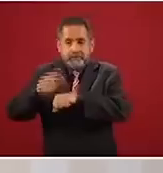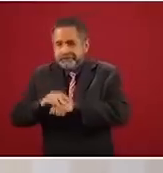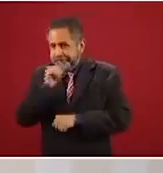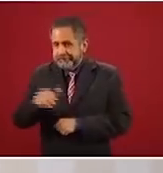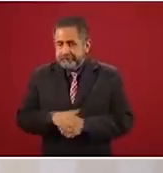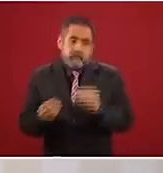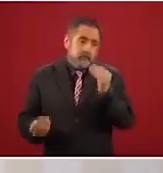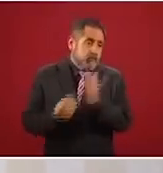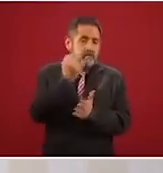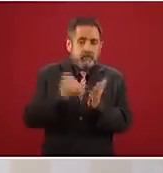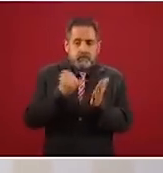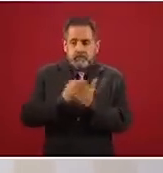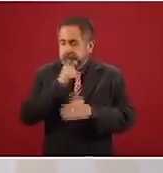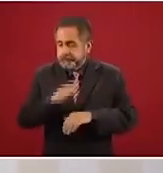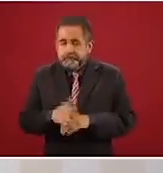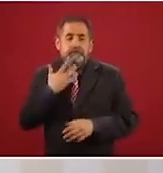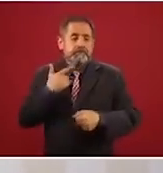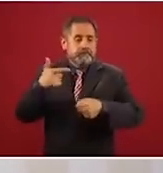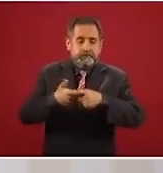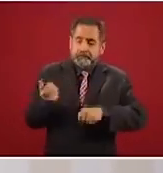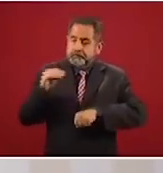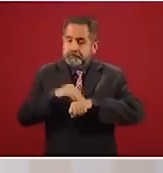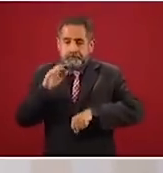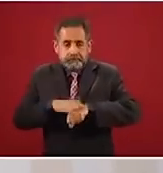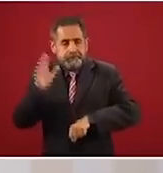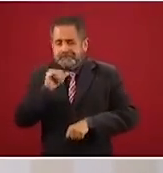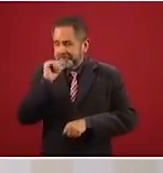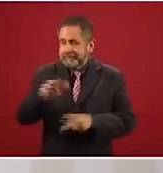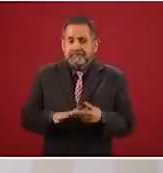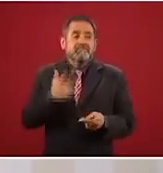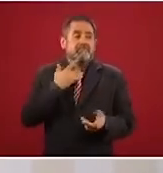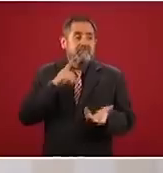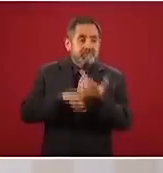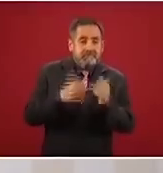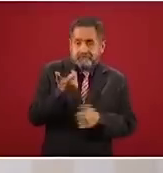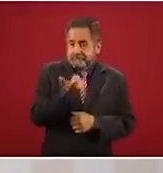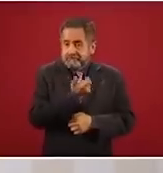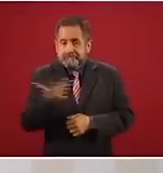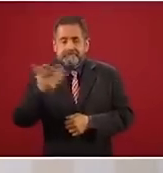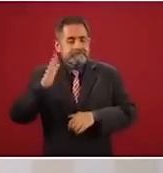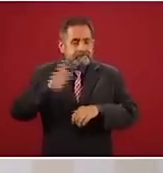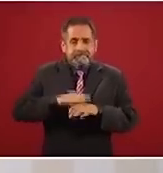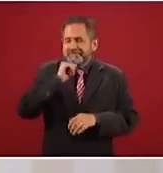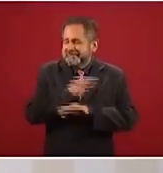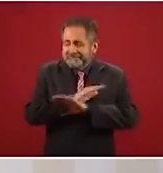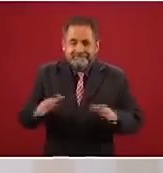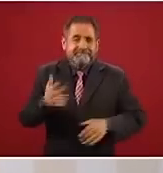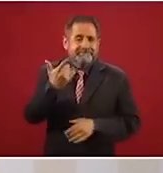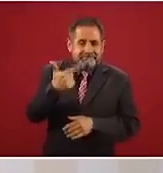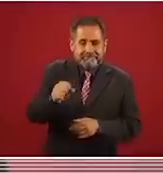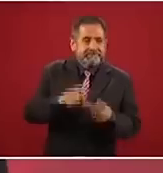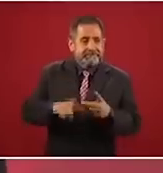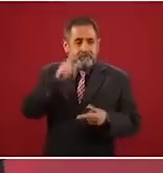nuevos, no hubo gasolinazos, no aumentó el precio de las gasolinas, del diésel, del gas, de la luz.